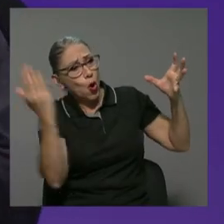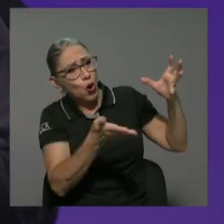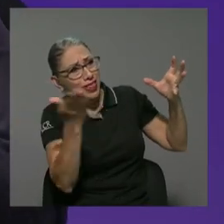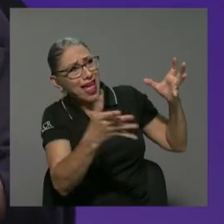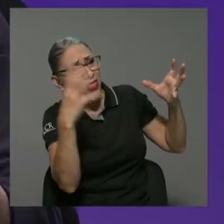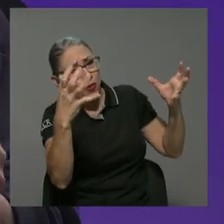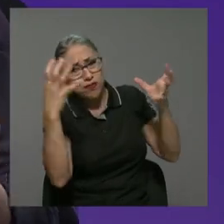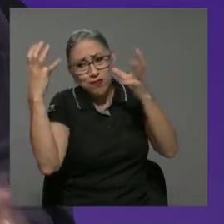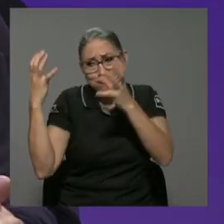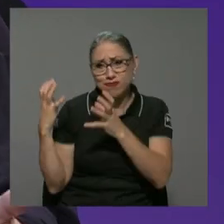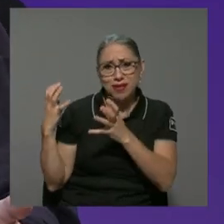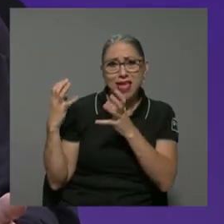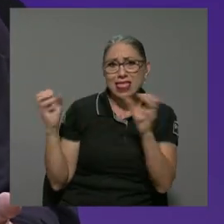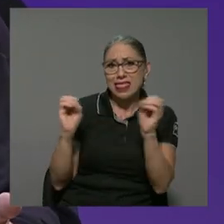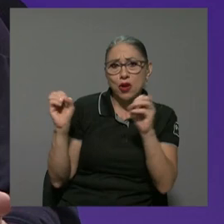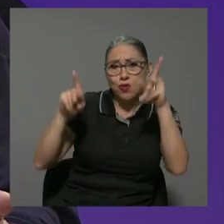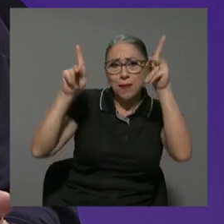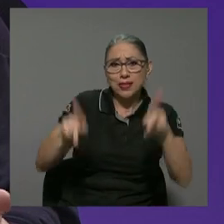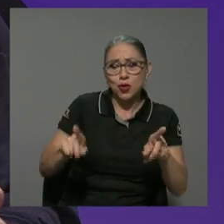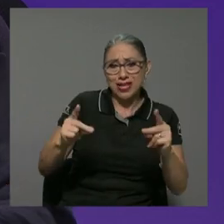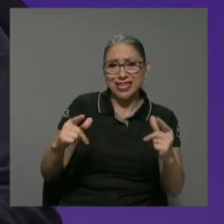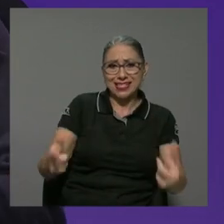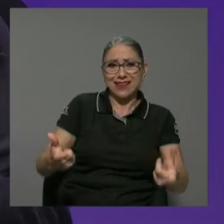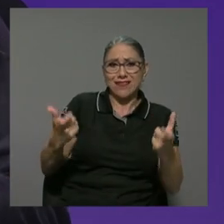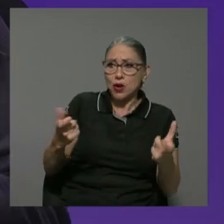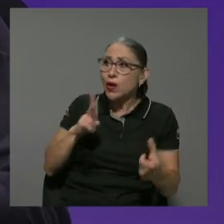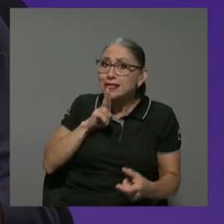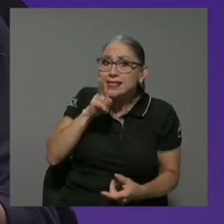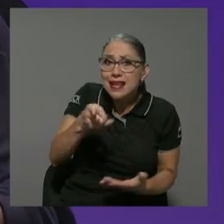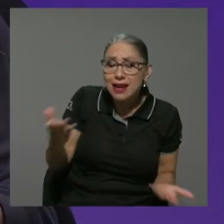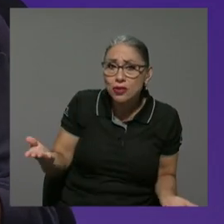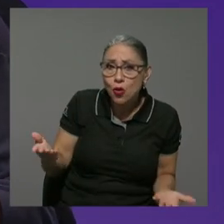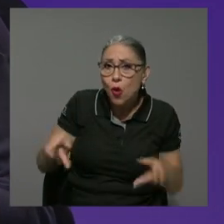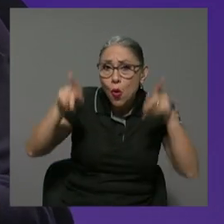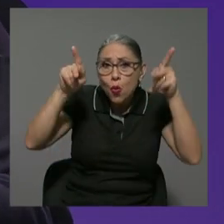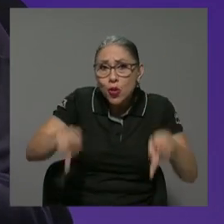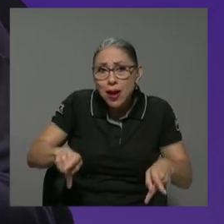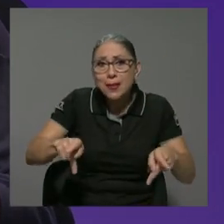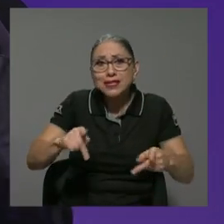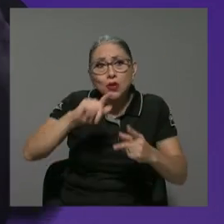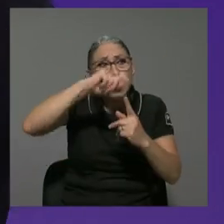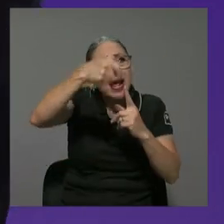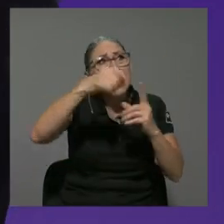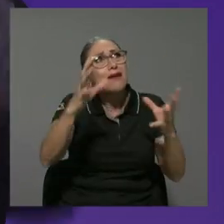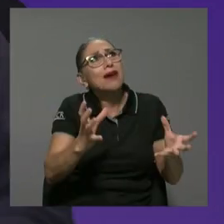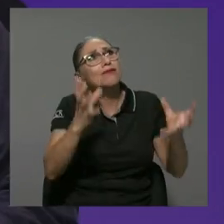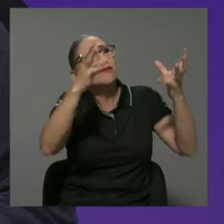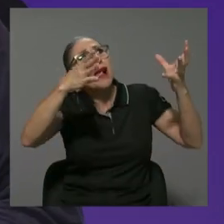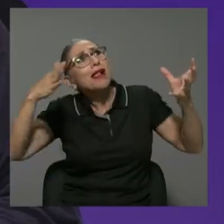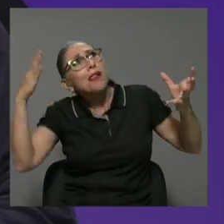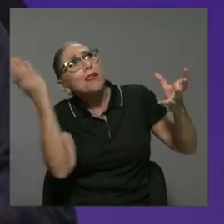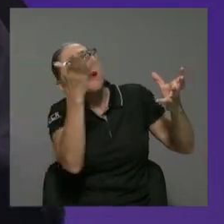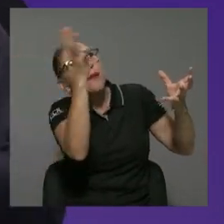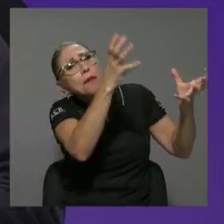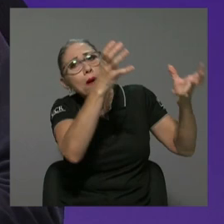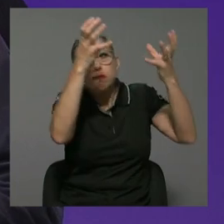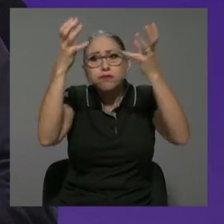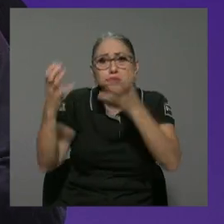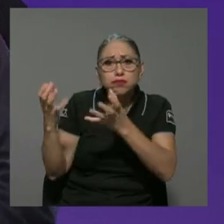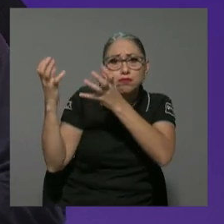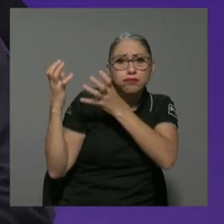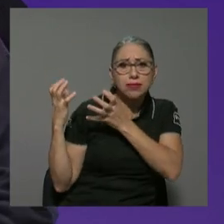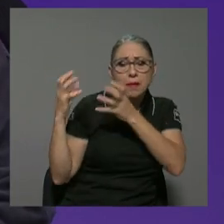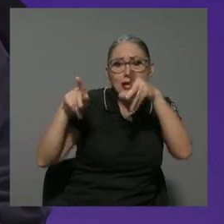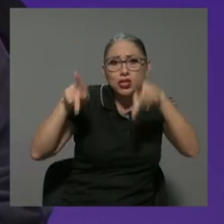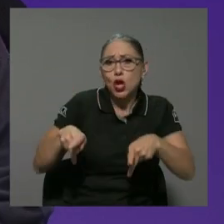se hace rico cortando o cargando banano, ¿verdad? Y quisiéramos tener un país en que pronto ojalá sean máquinas las que carguen el banano y que